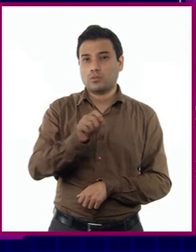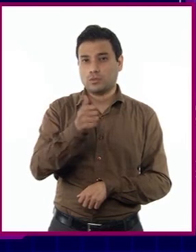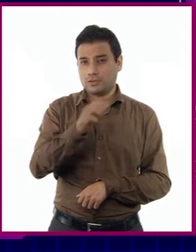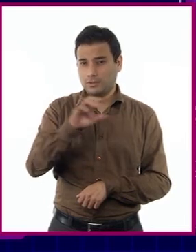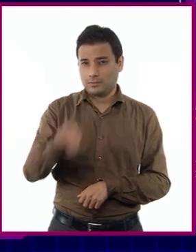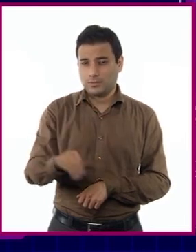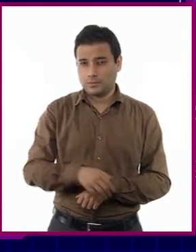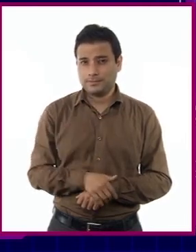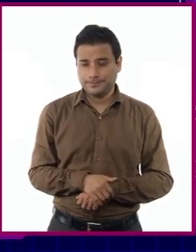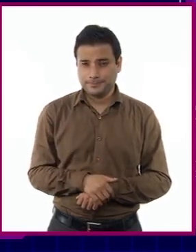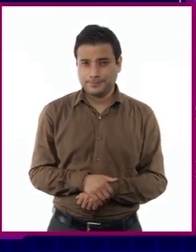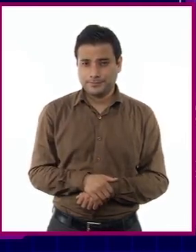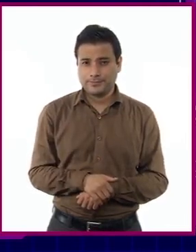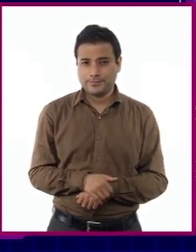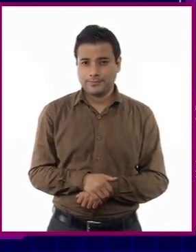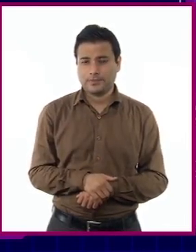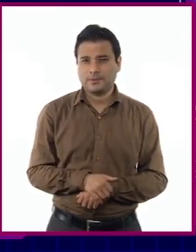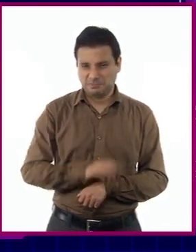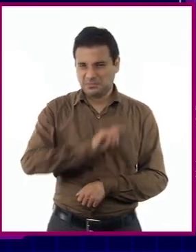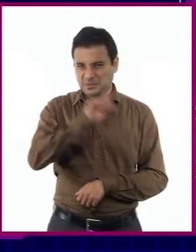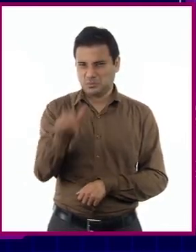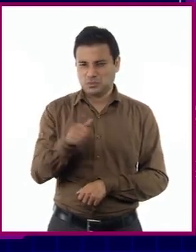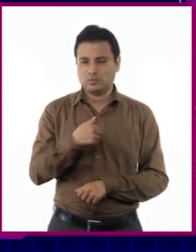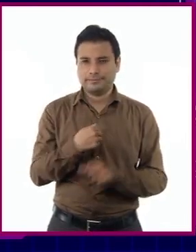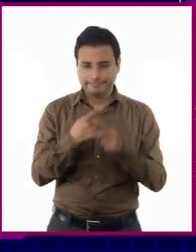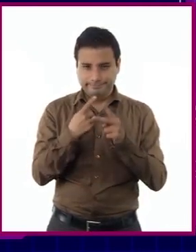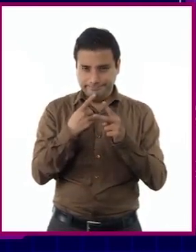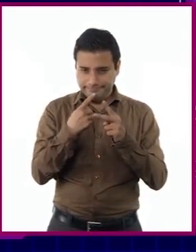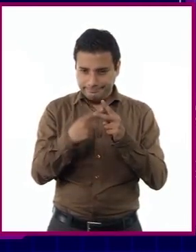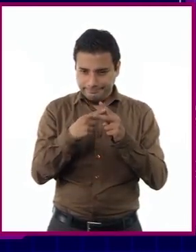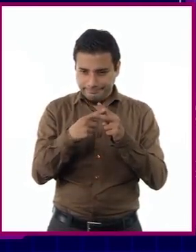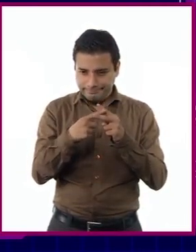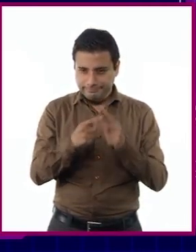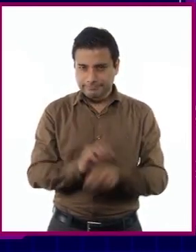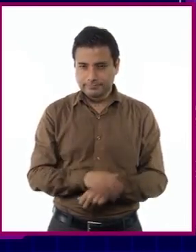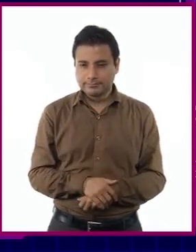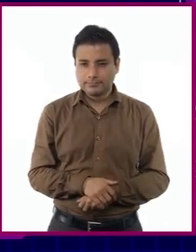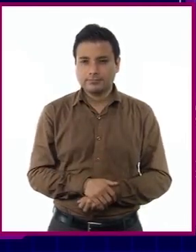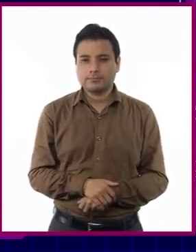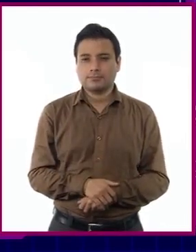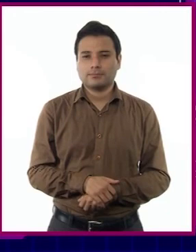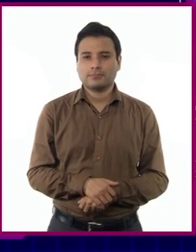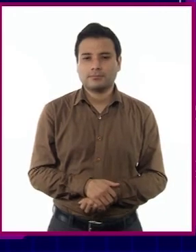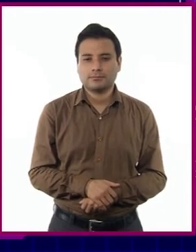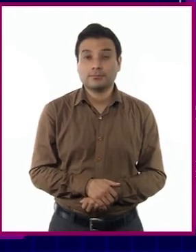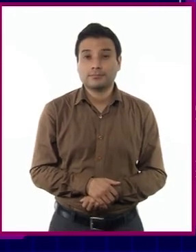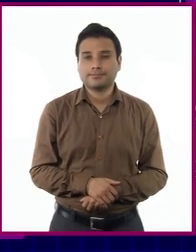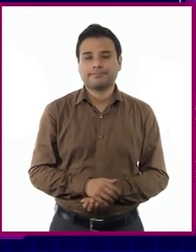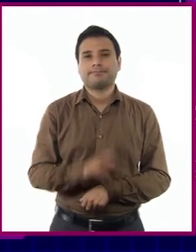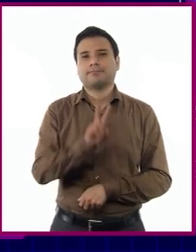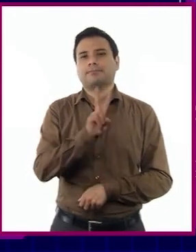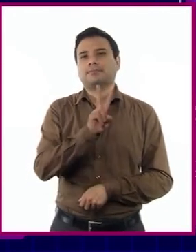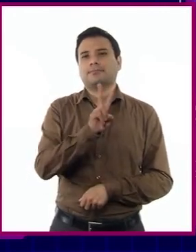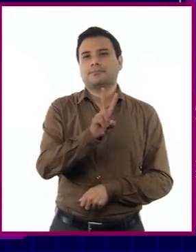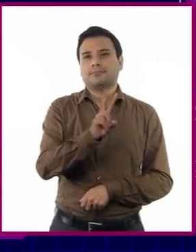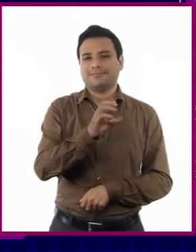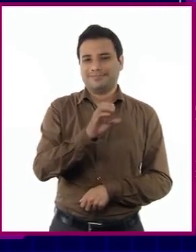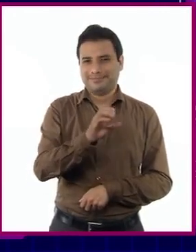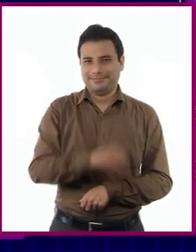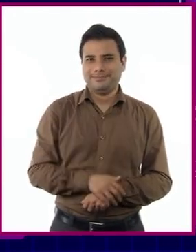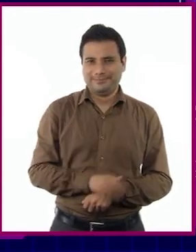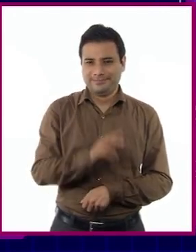al sustituir estos valores en la fórmula tenemos volumen del cilindro